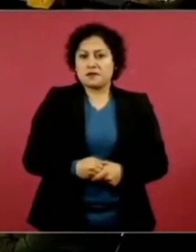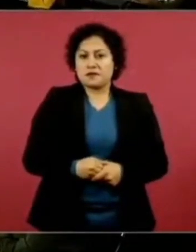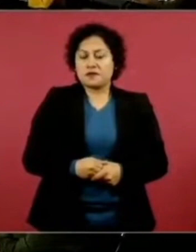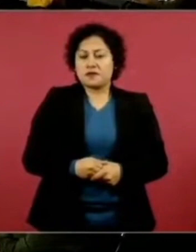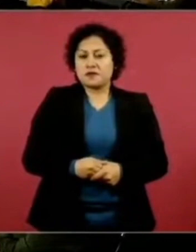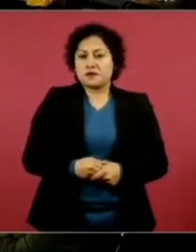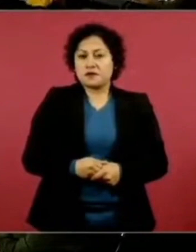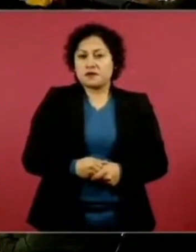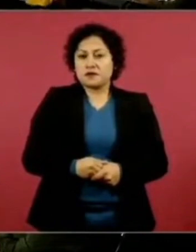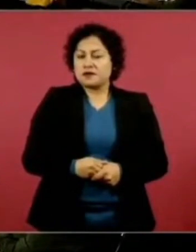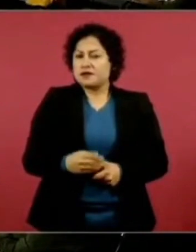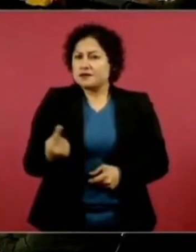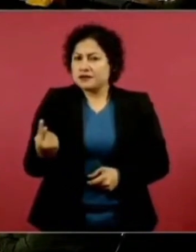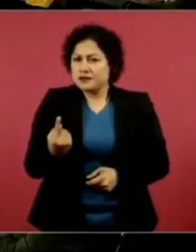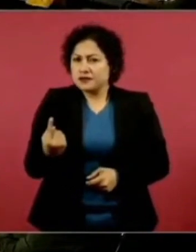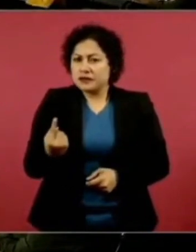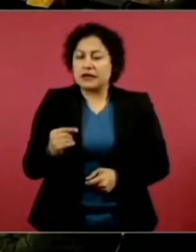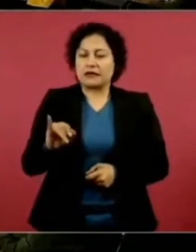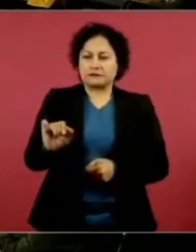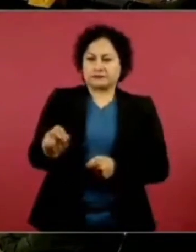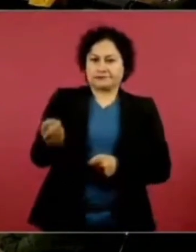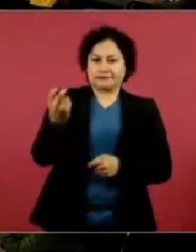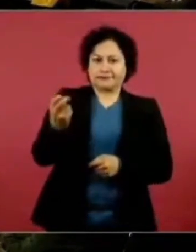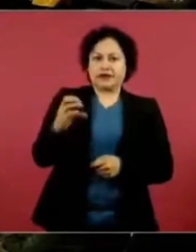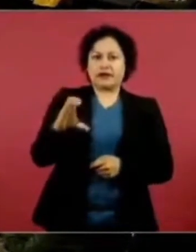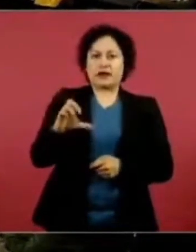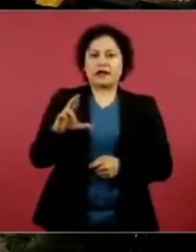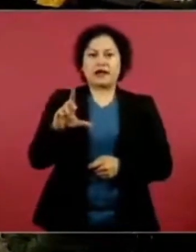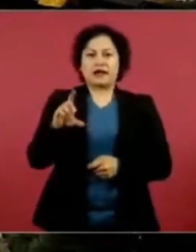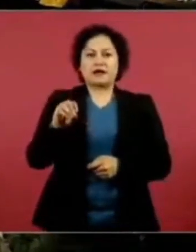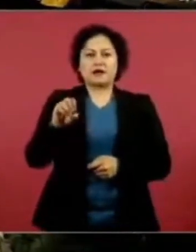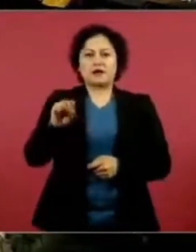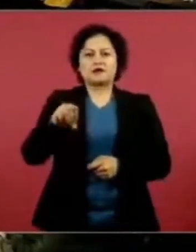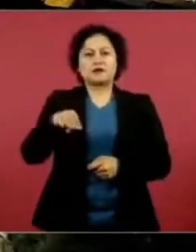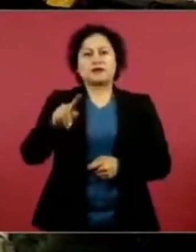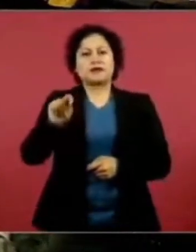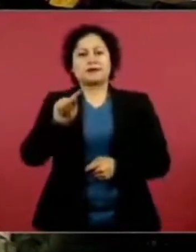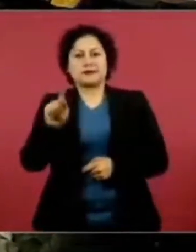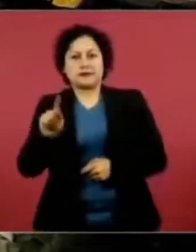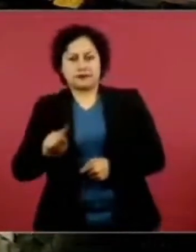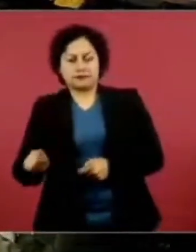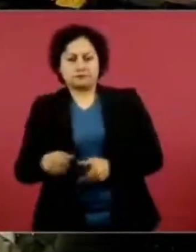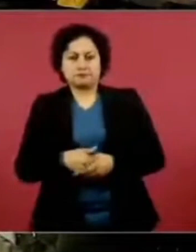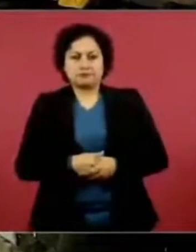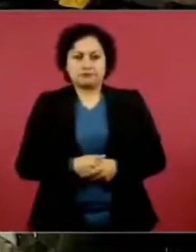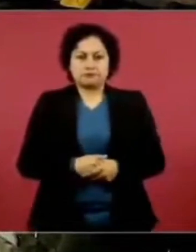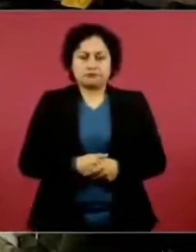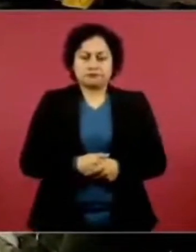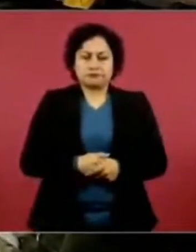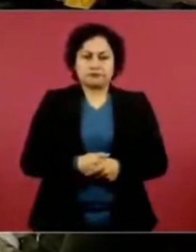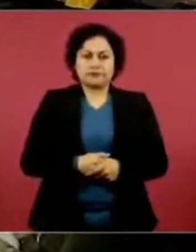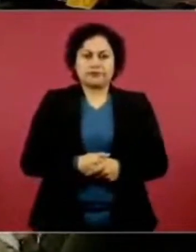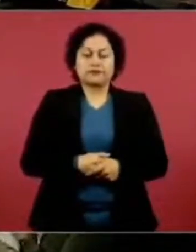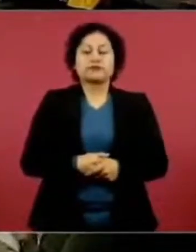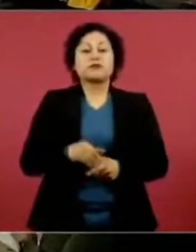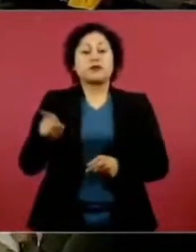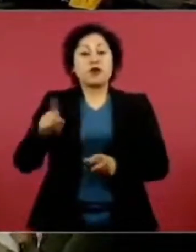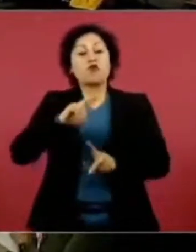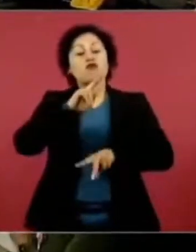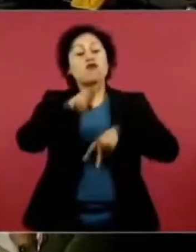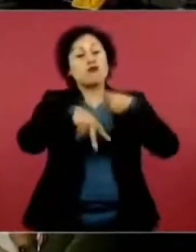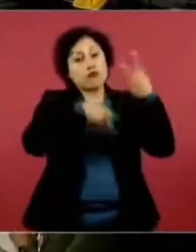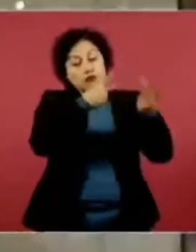Sí, Carlos Martínez, al nuevo municipio de